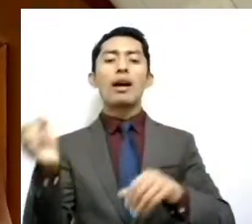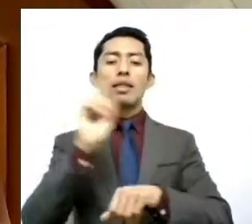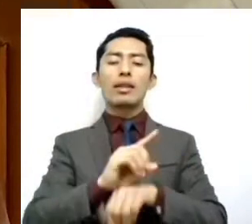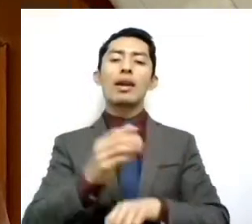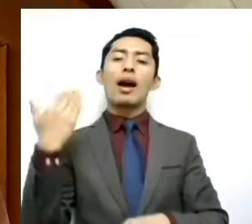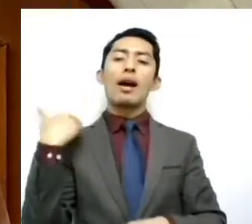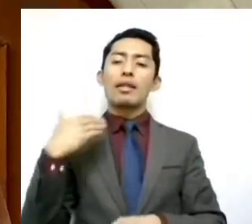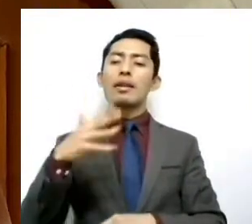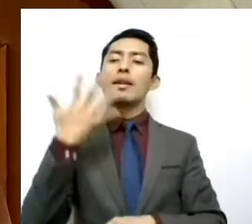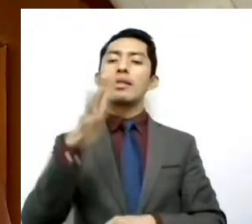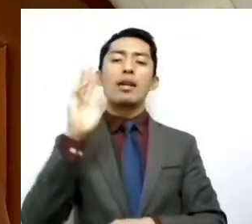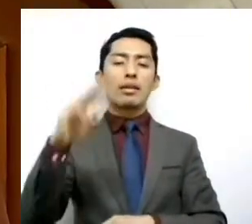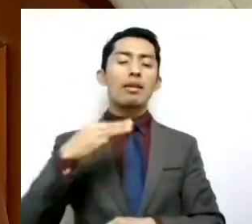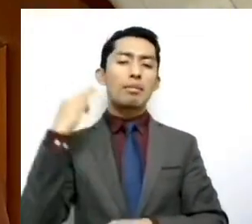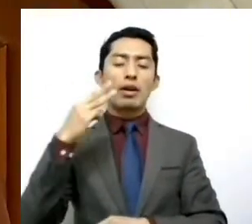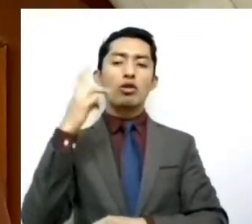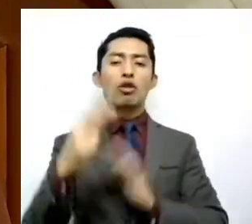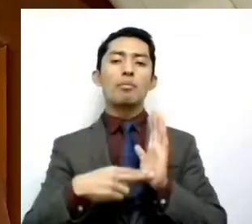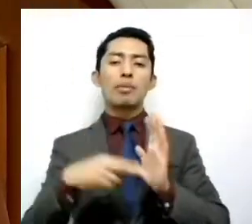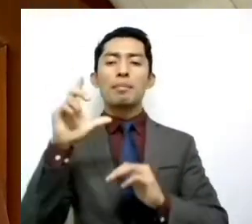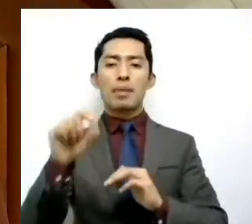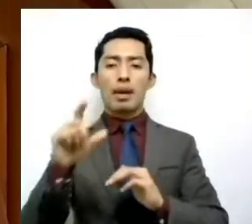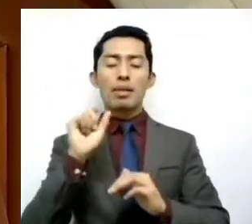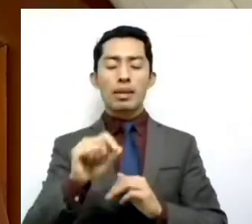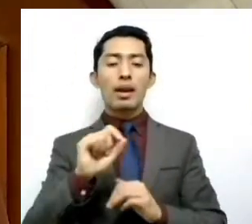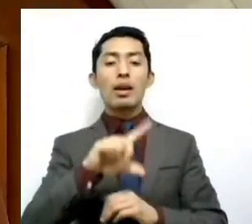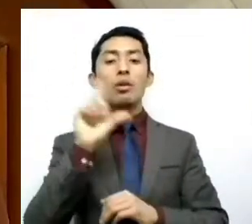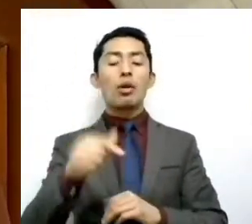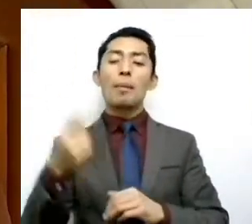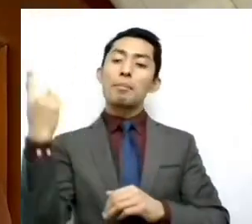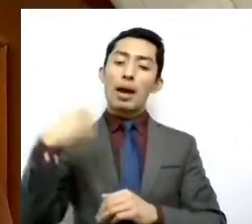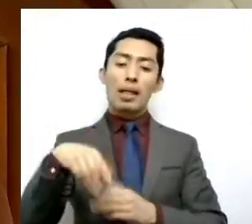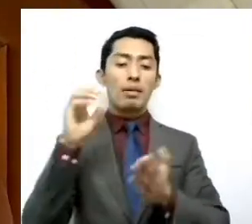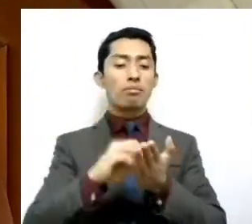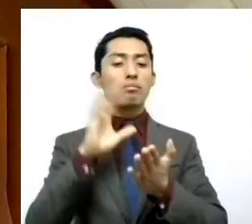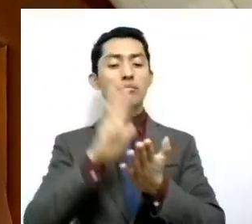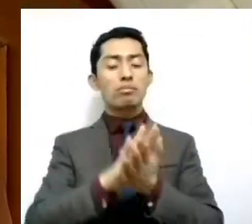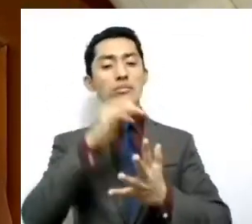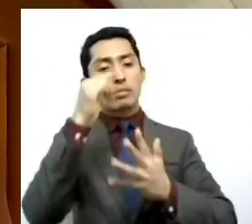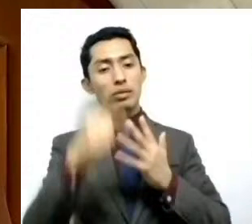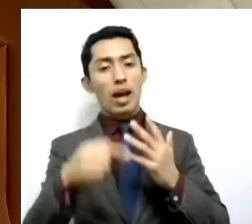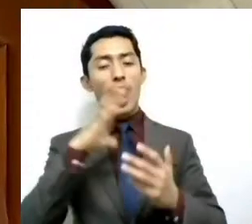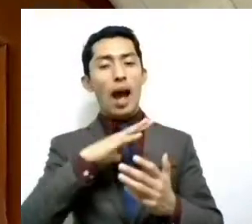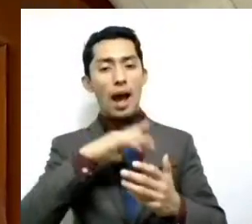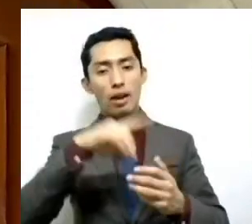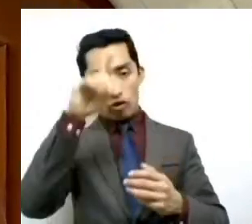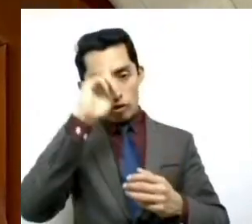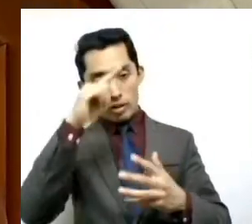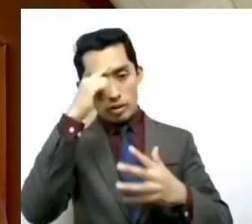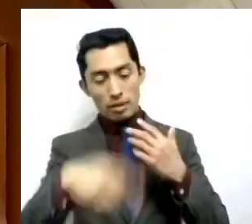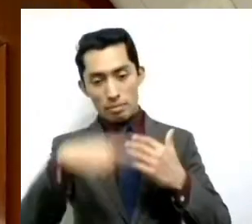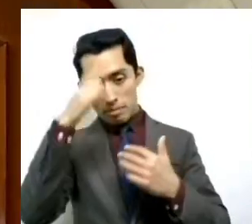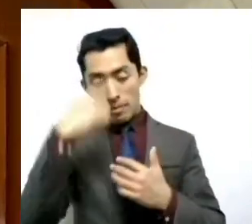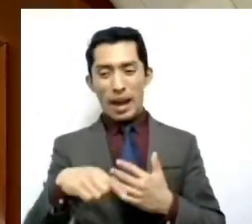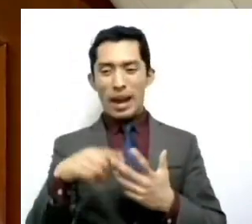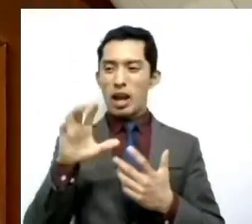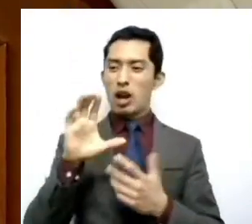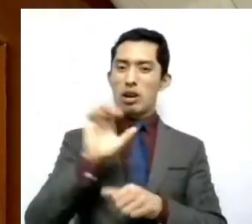marzo del 2020 y a través del cual se establecieron las medidas de tomar ante el